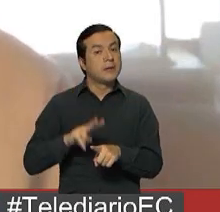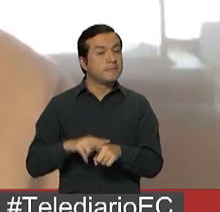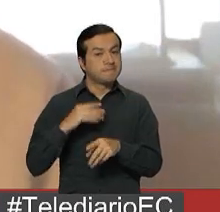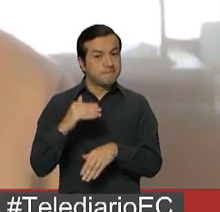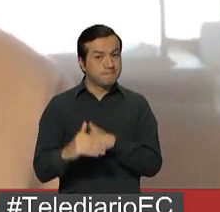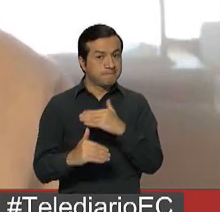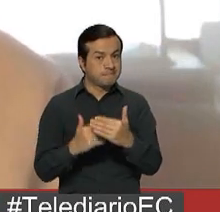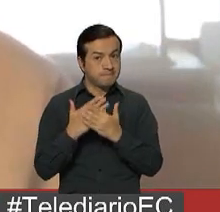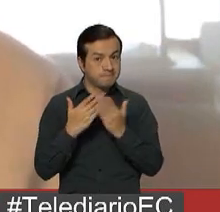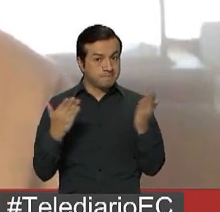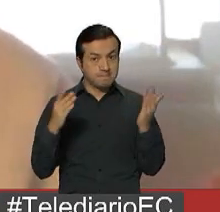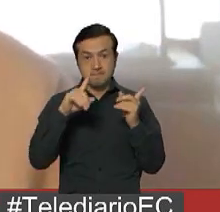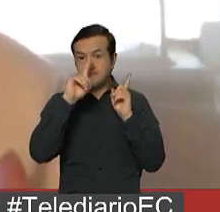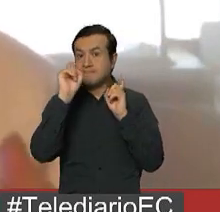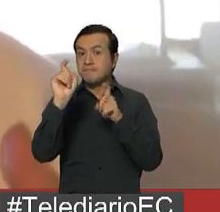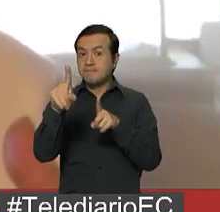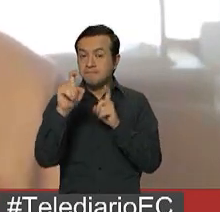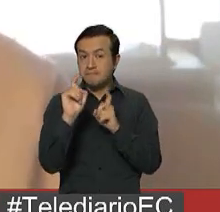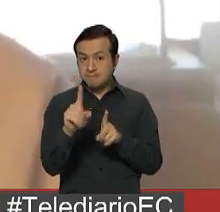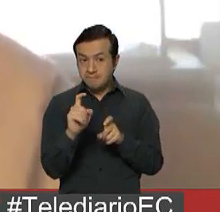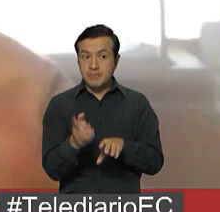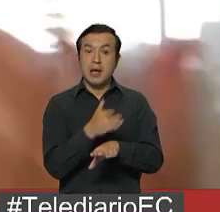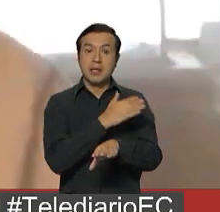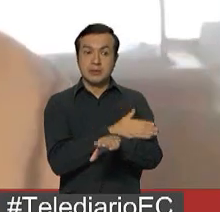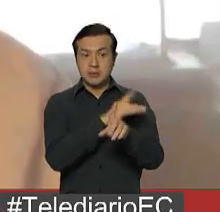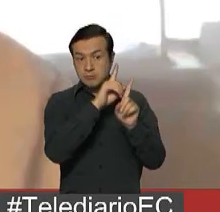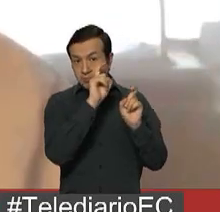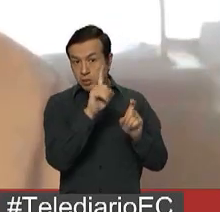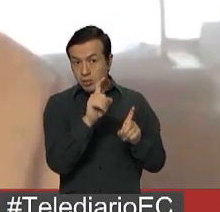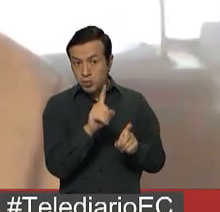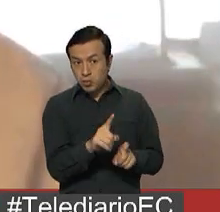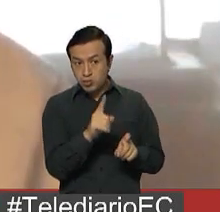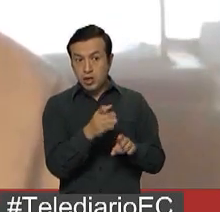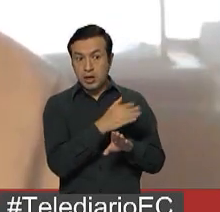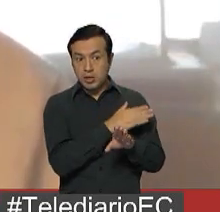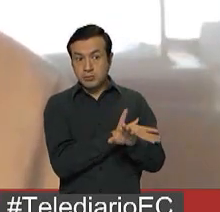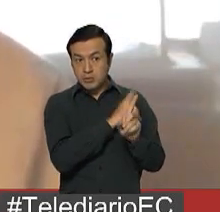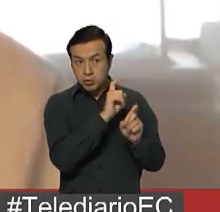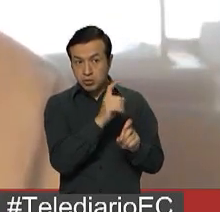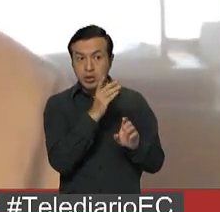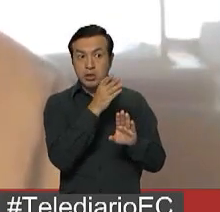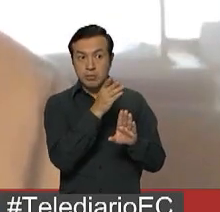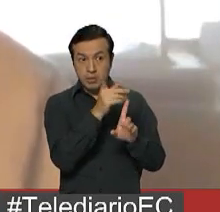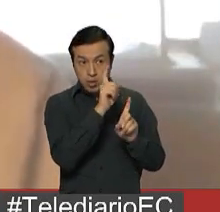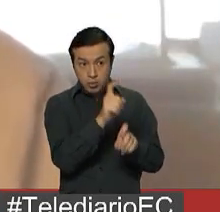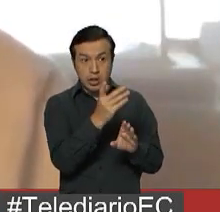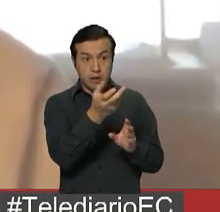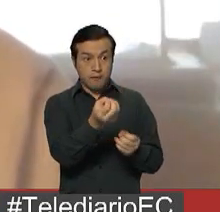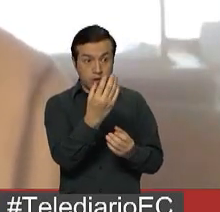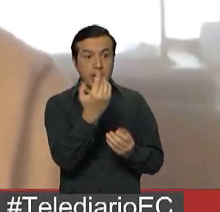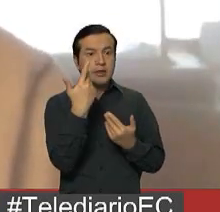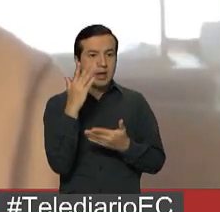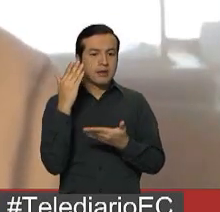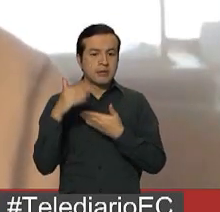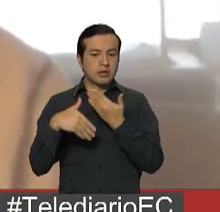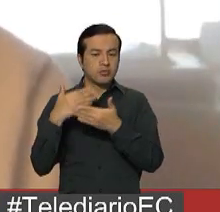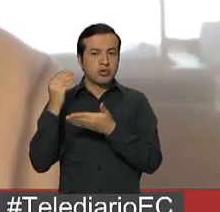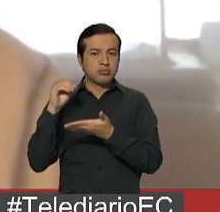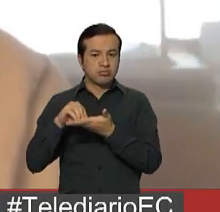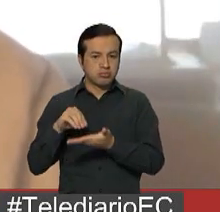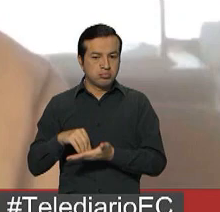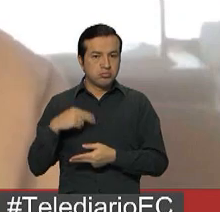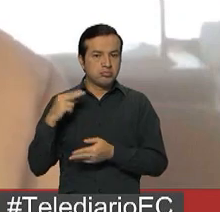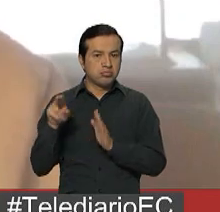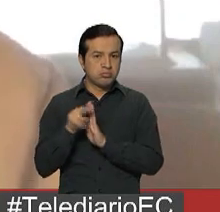procedimiento de consulta previamente a emitir la norma y esto lo hicimos nosotros en temas que tienen